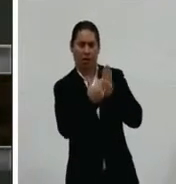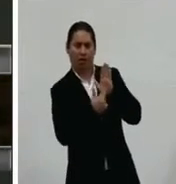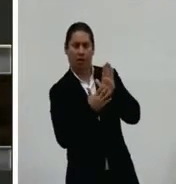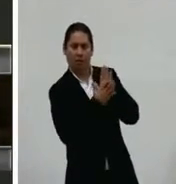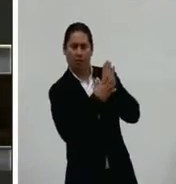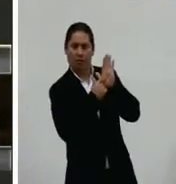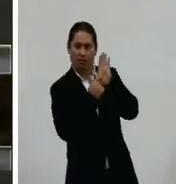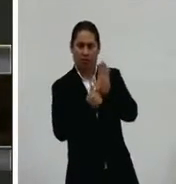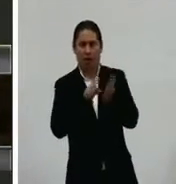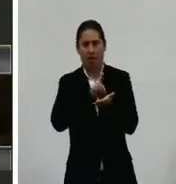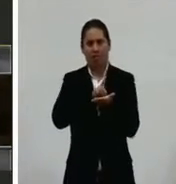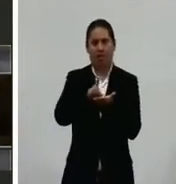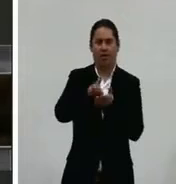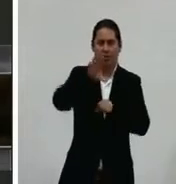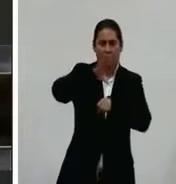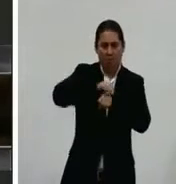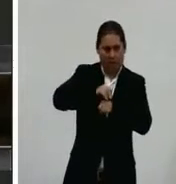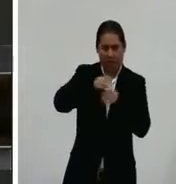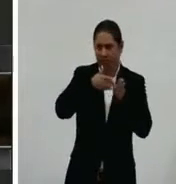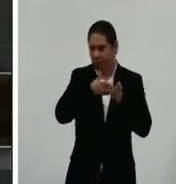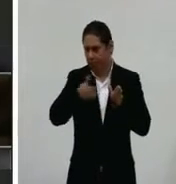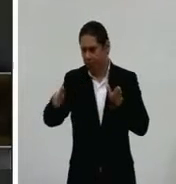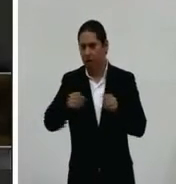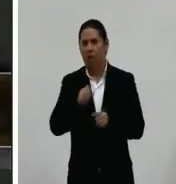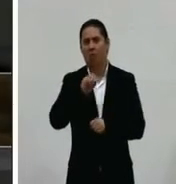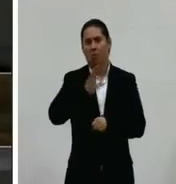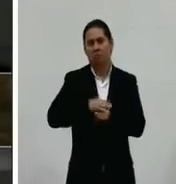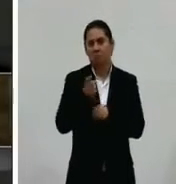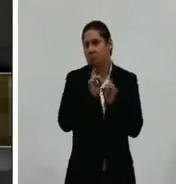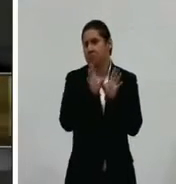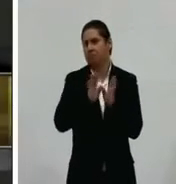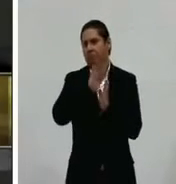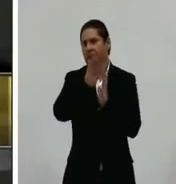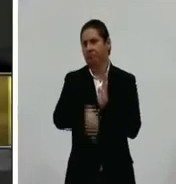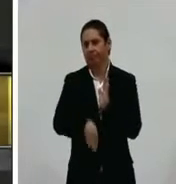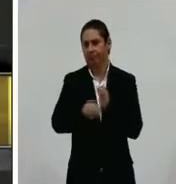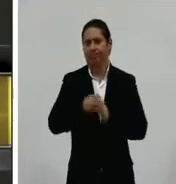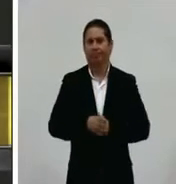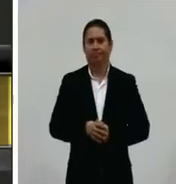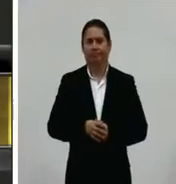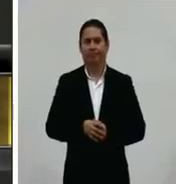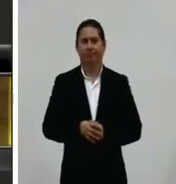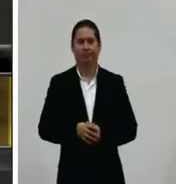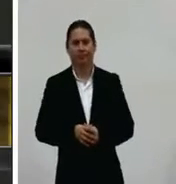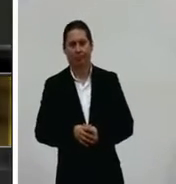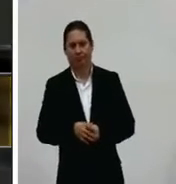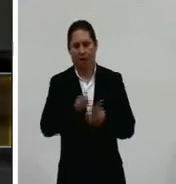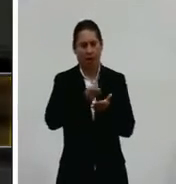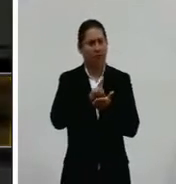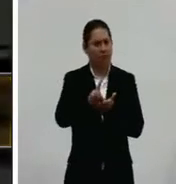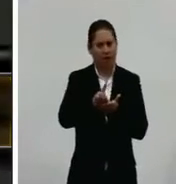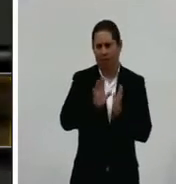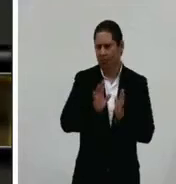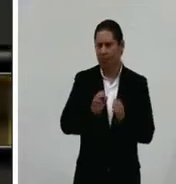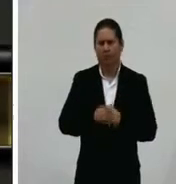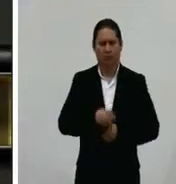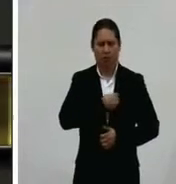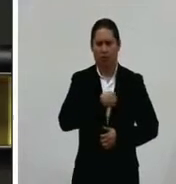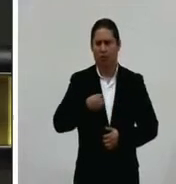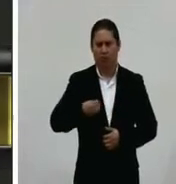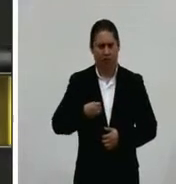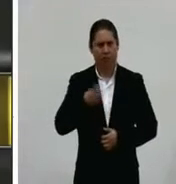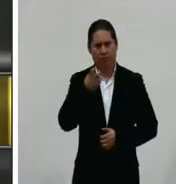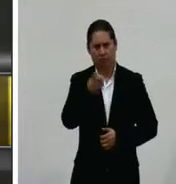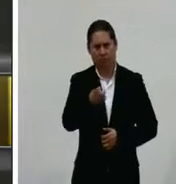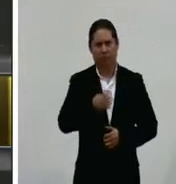normativo el derecho a la licencia laboral por fallecimiento, considerando la progresividad de los derechos adquiridos por los